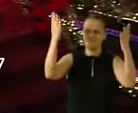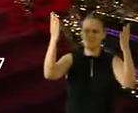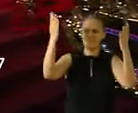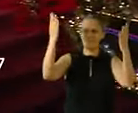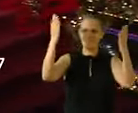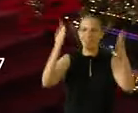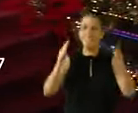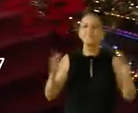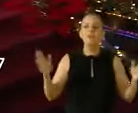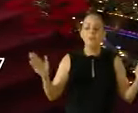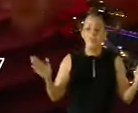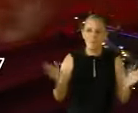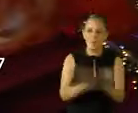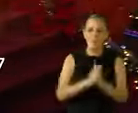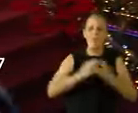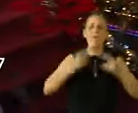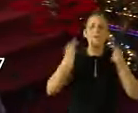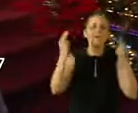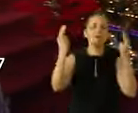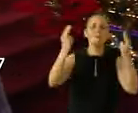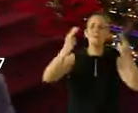Hosanna,